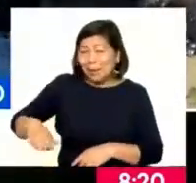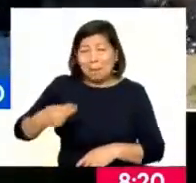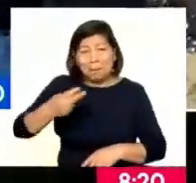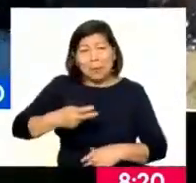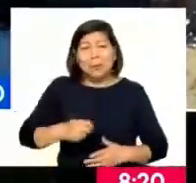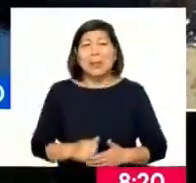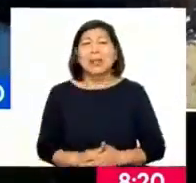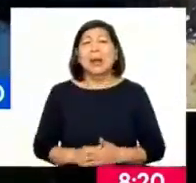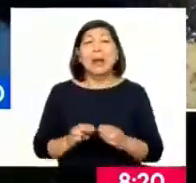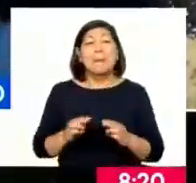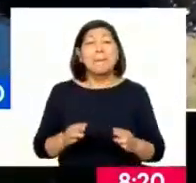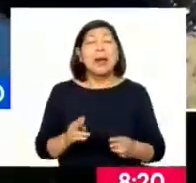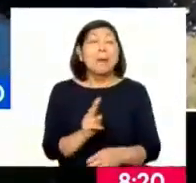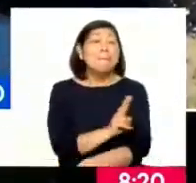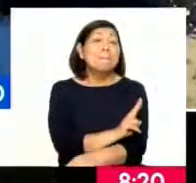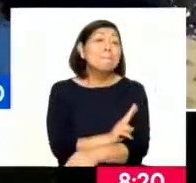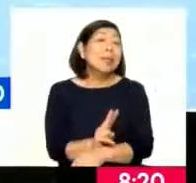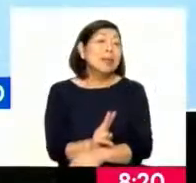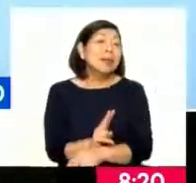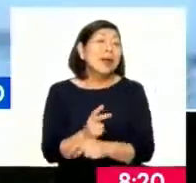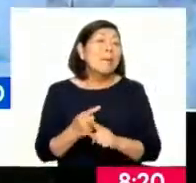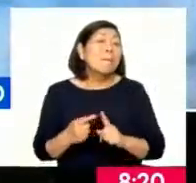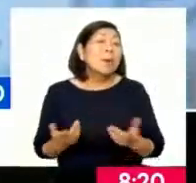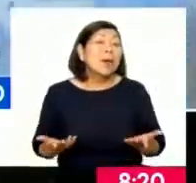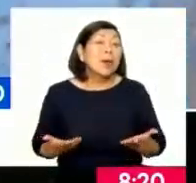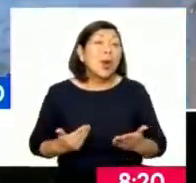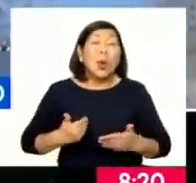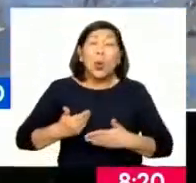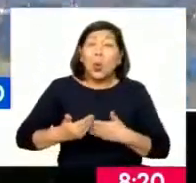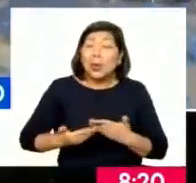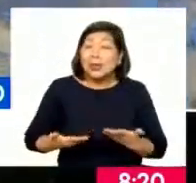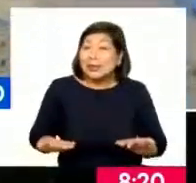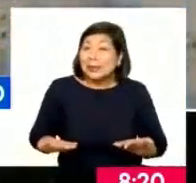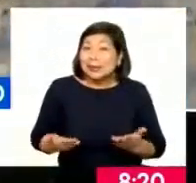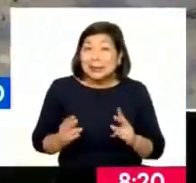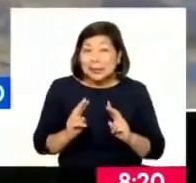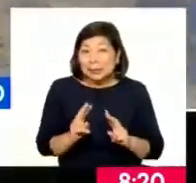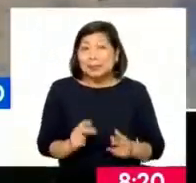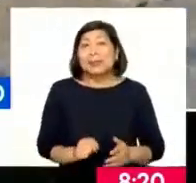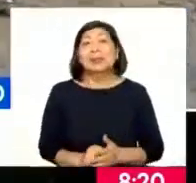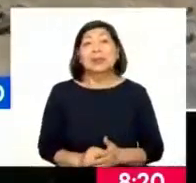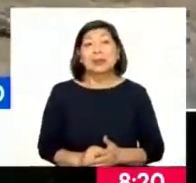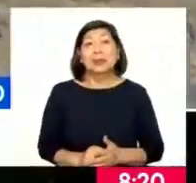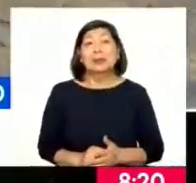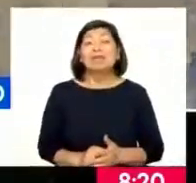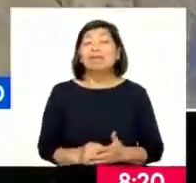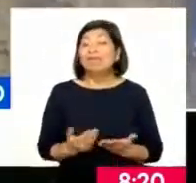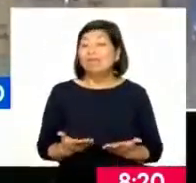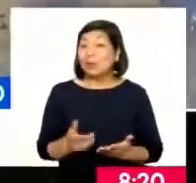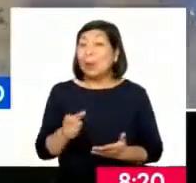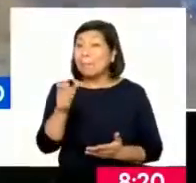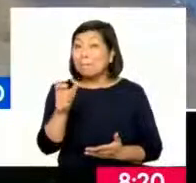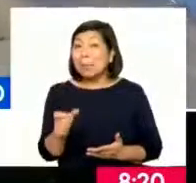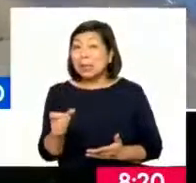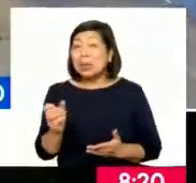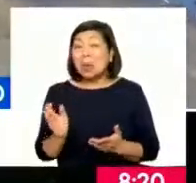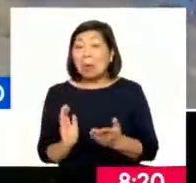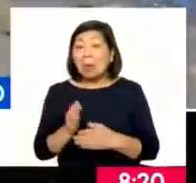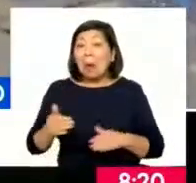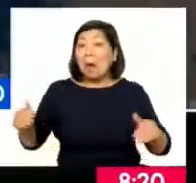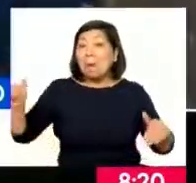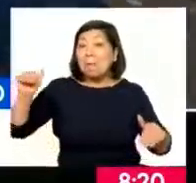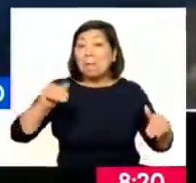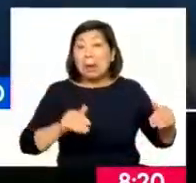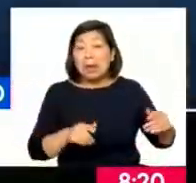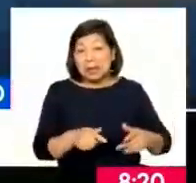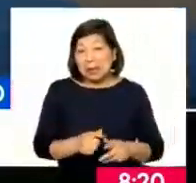playas en el mar de Ventanilla. Sin embargo, continúan, se ha dado casos en que se ve personas ingresar al mar en